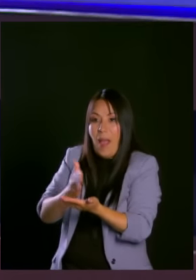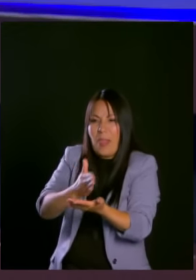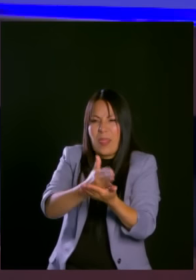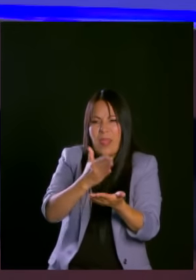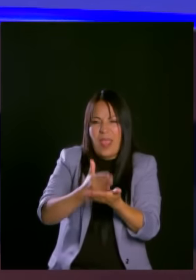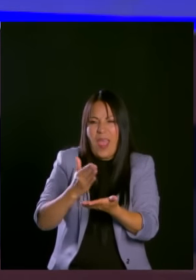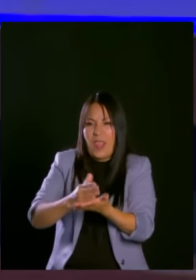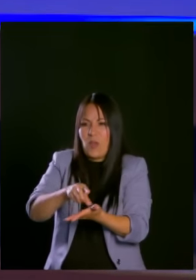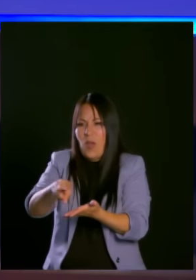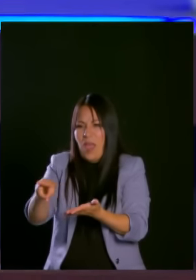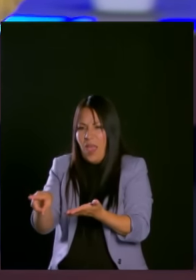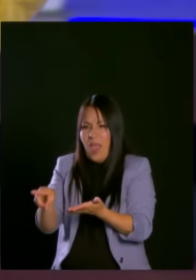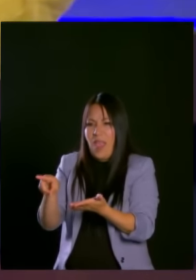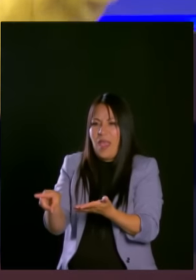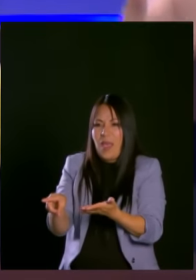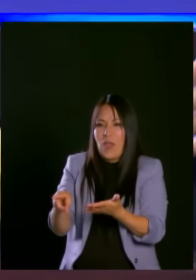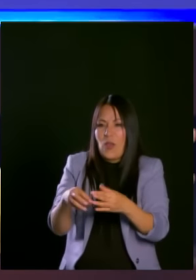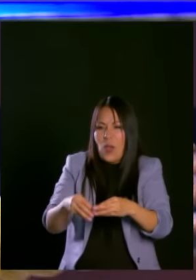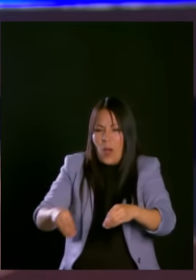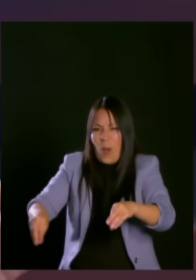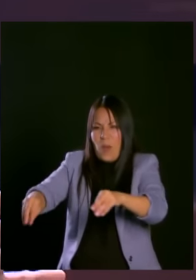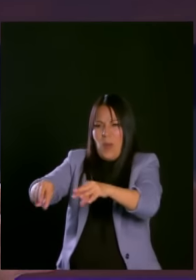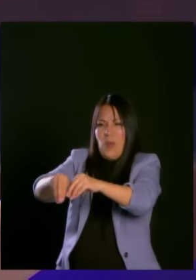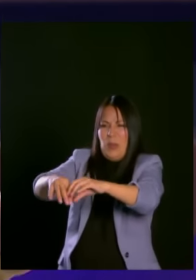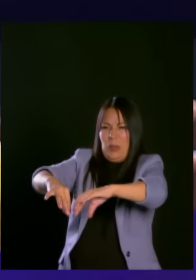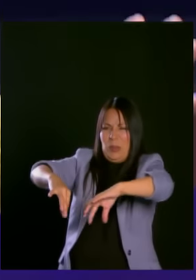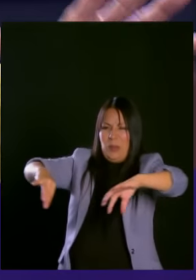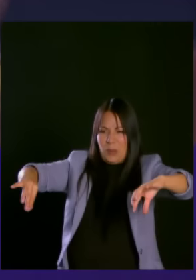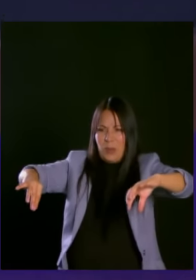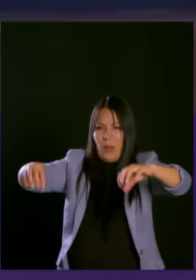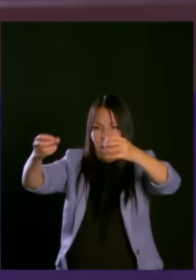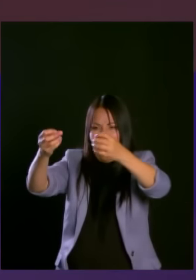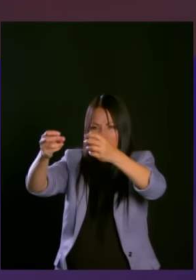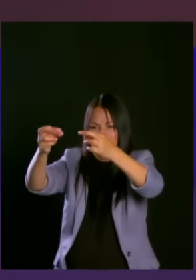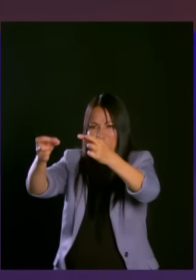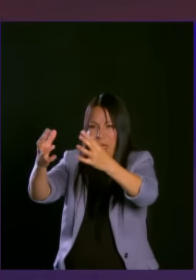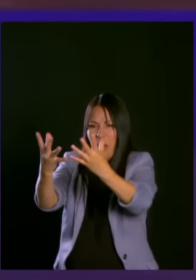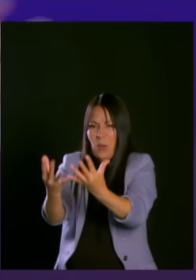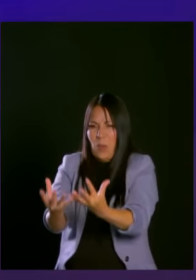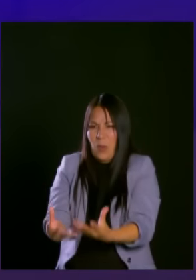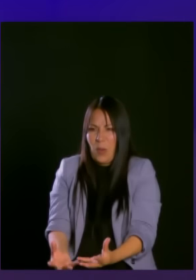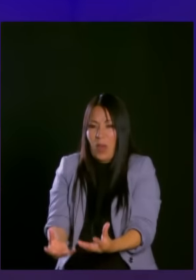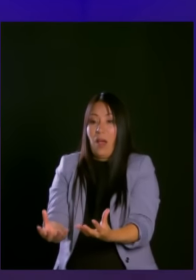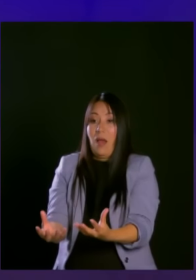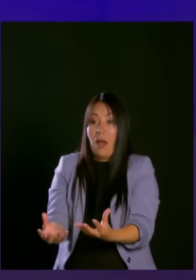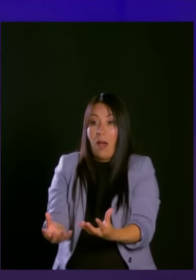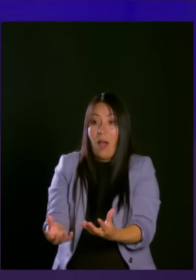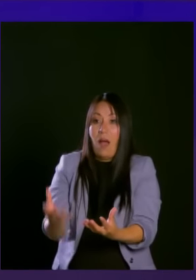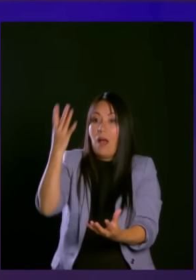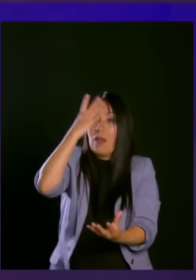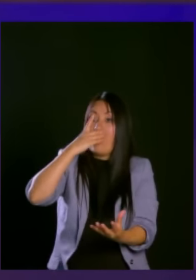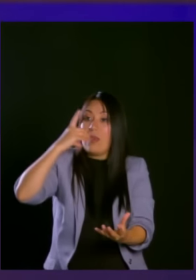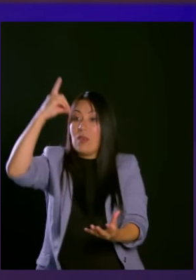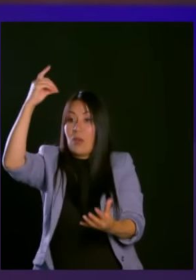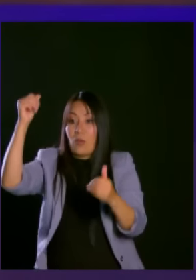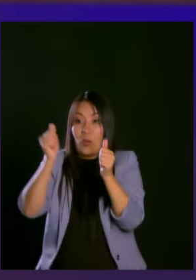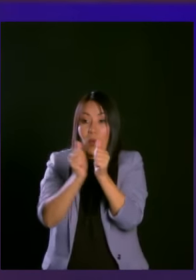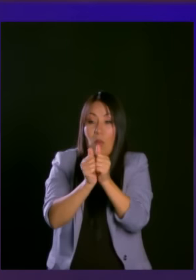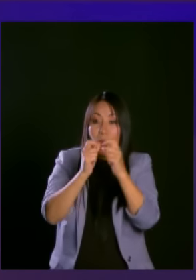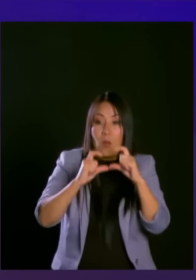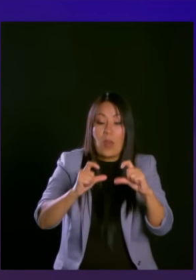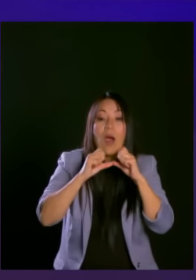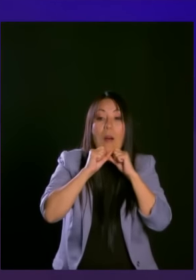uy, como estuvo con Moisés. Y de repente oigo la siguiente frase, estaré contigo. ¡Wow! Señor, ¿a dónde querés que